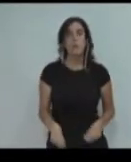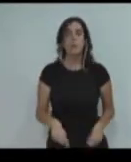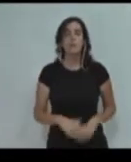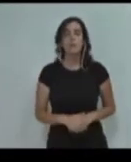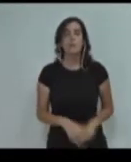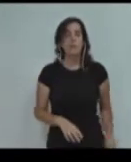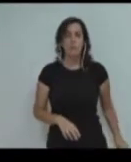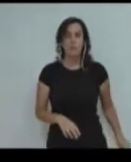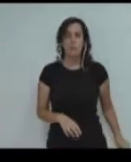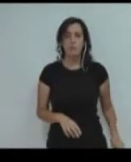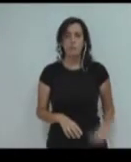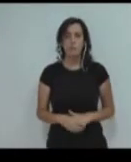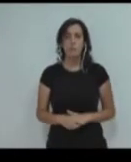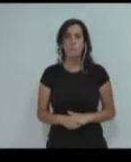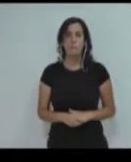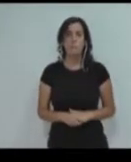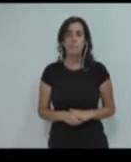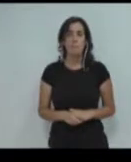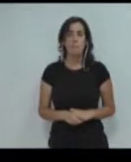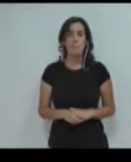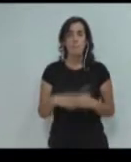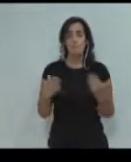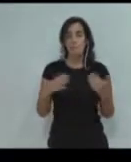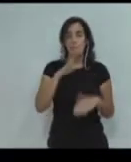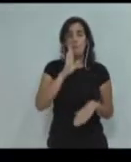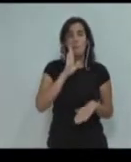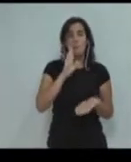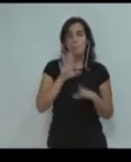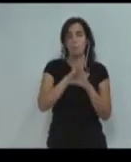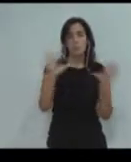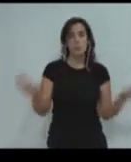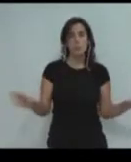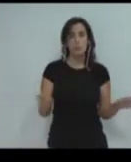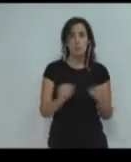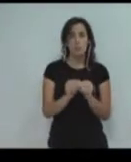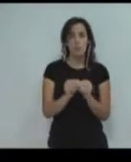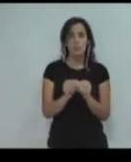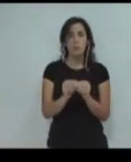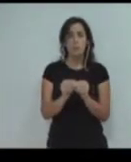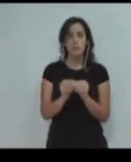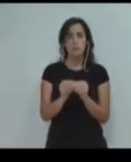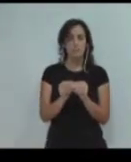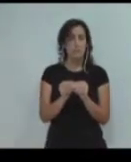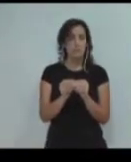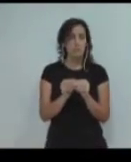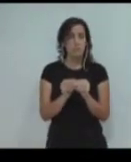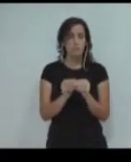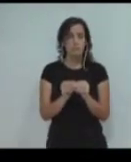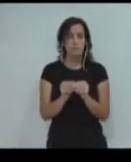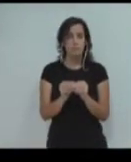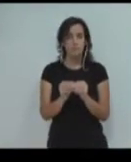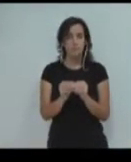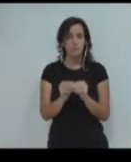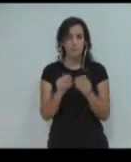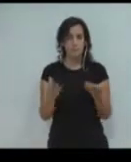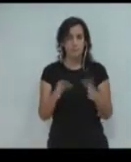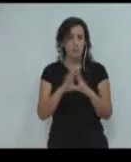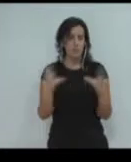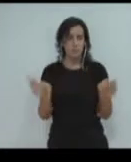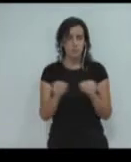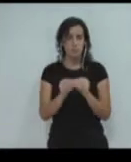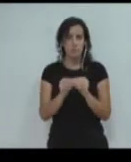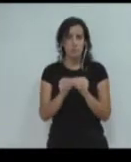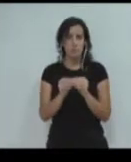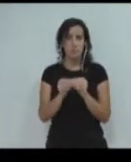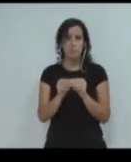Efectivamente. Pues a modo de resumen, vamos a de conclusiones, completádmelas por favor, porque yo